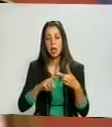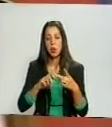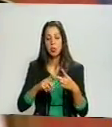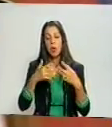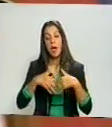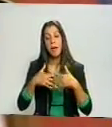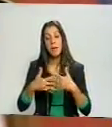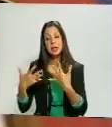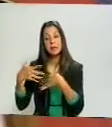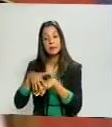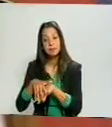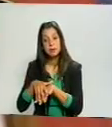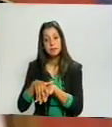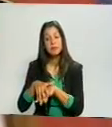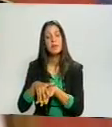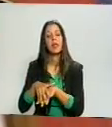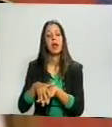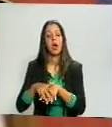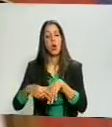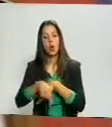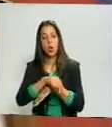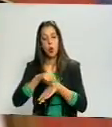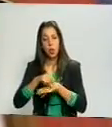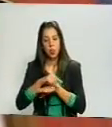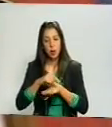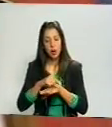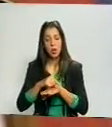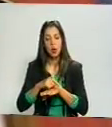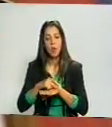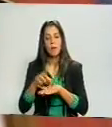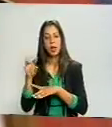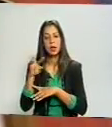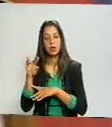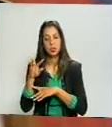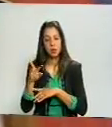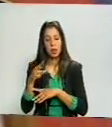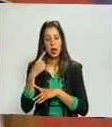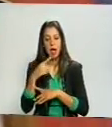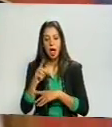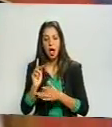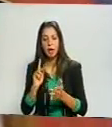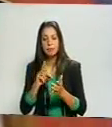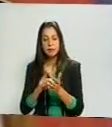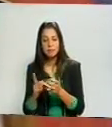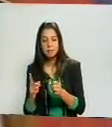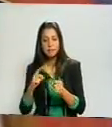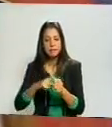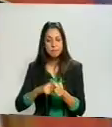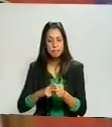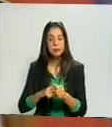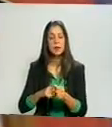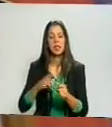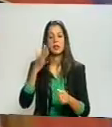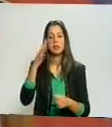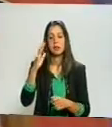empresas mixtas en las cuales la República Bolivariana de Venezuela tenga una participación no menor